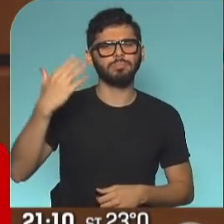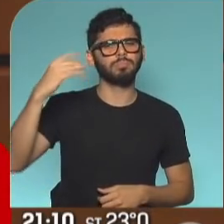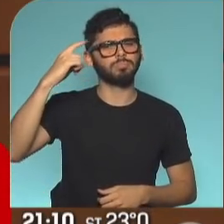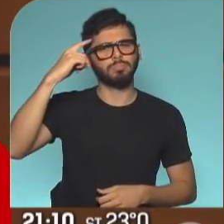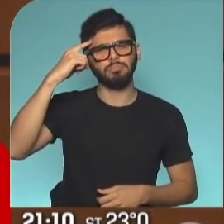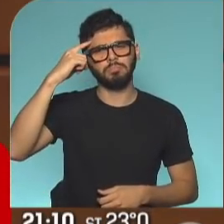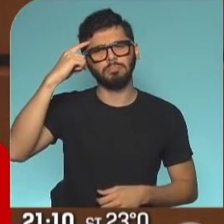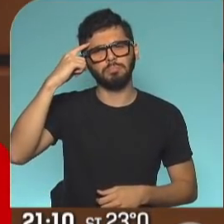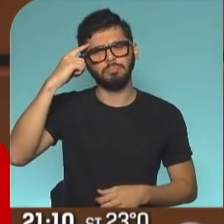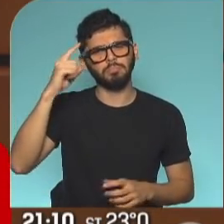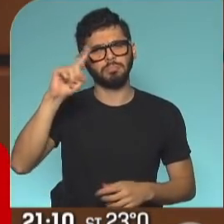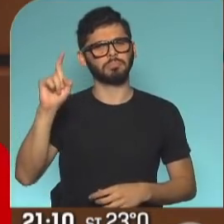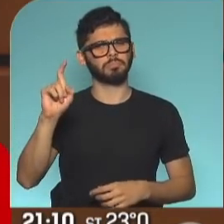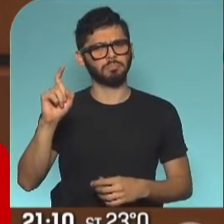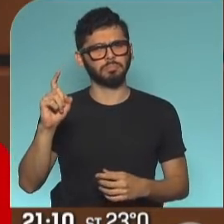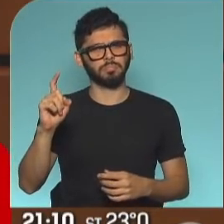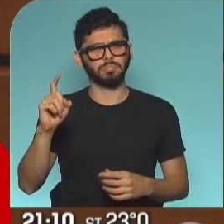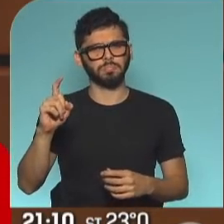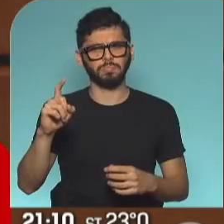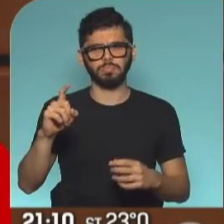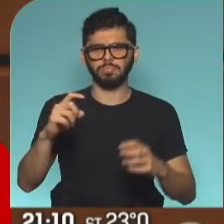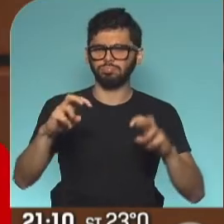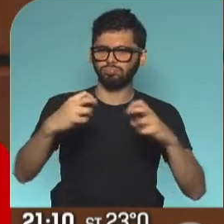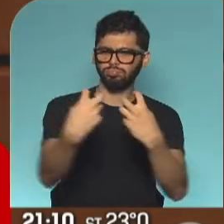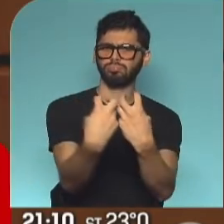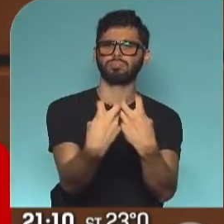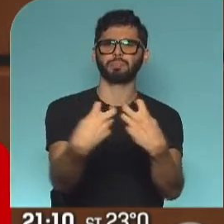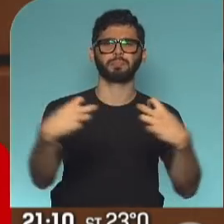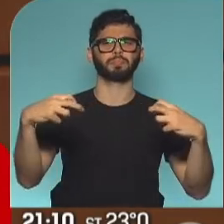cómo poder encarar este encuentro con ustedes.